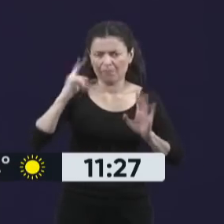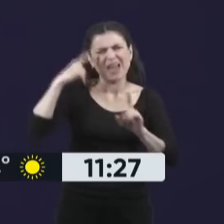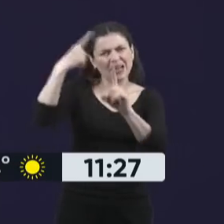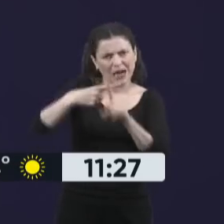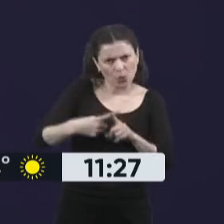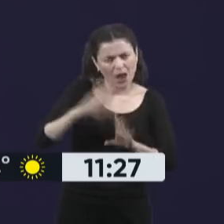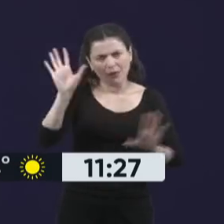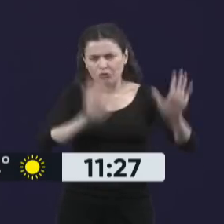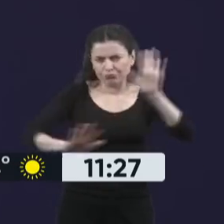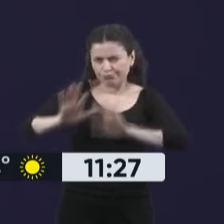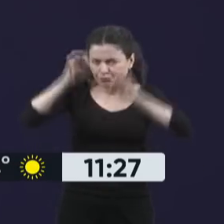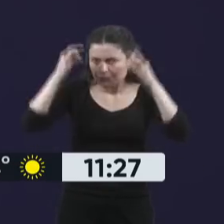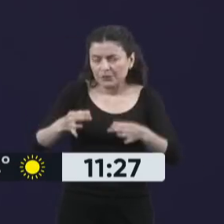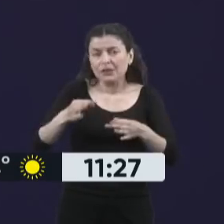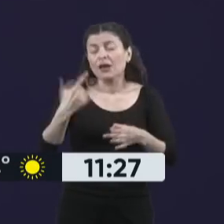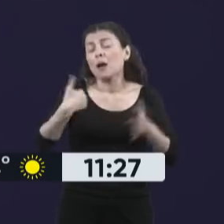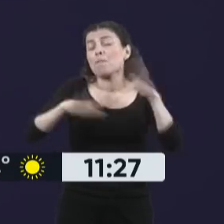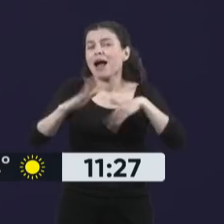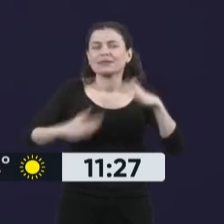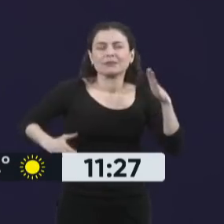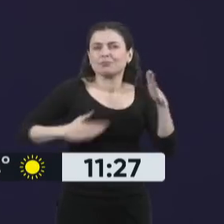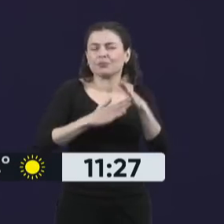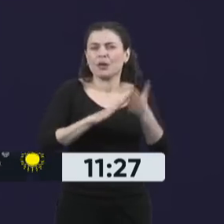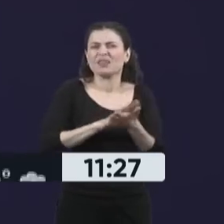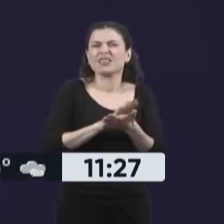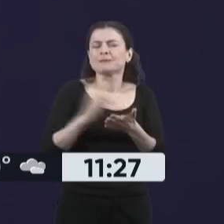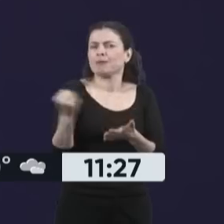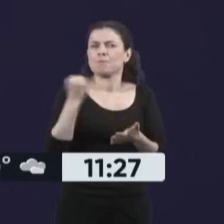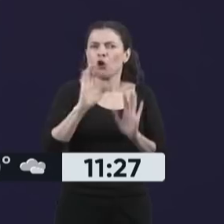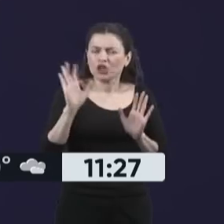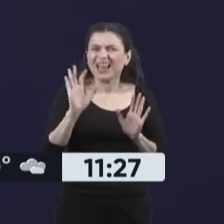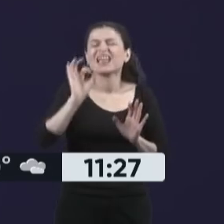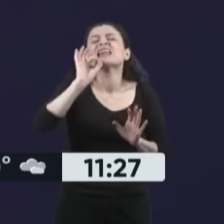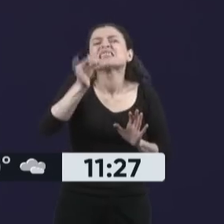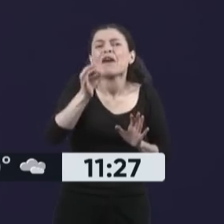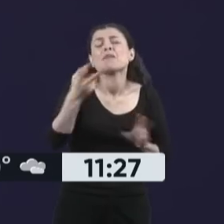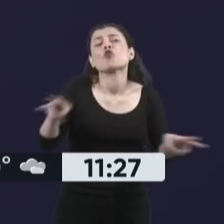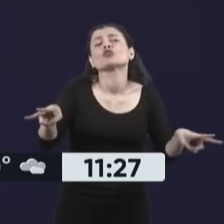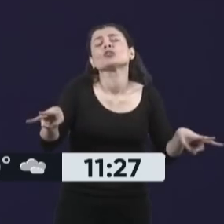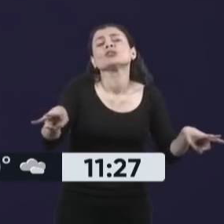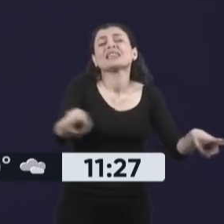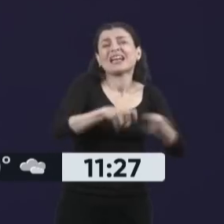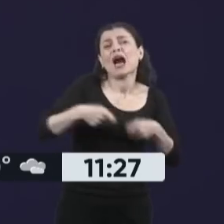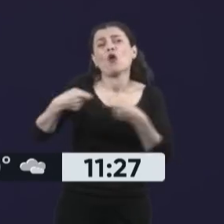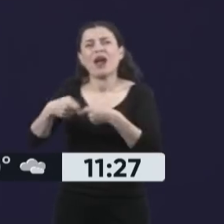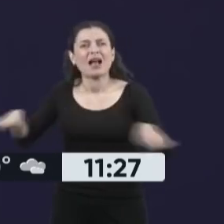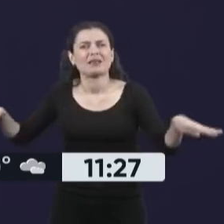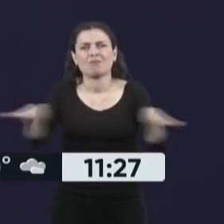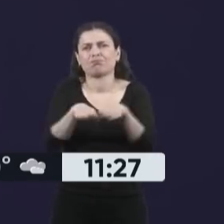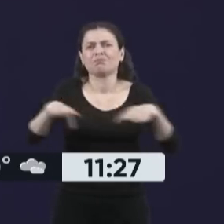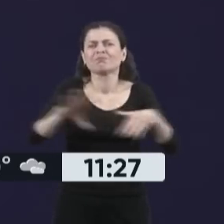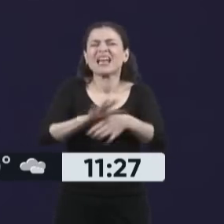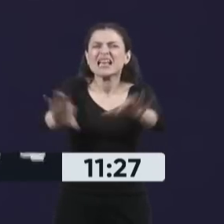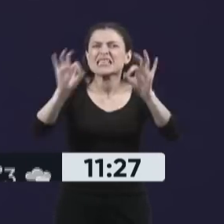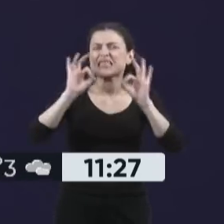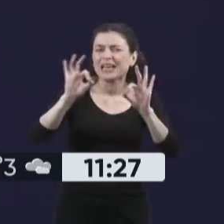por supuesto, resaltando la premisa básica, ¿no? Va a ser un presupuesto desde ya con déficit cero, digamos, no va a haber contemplados gastos